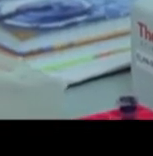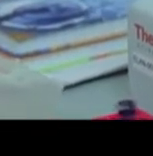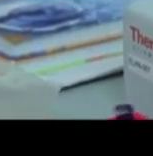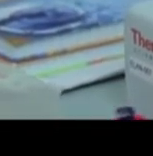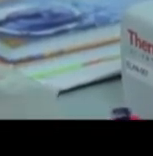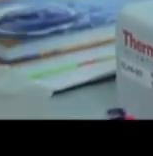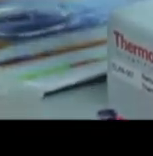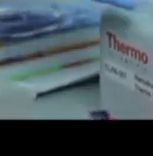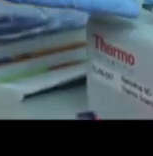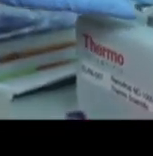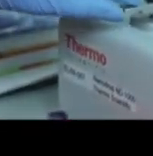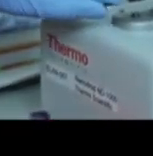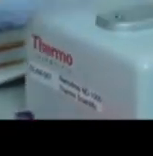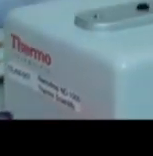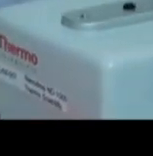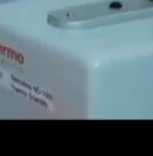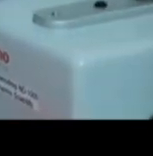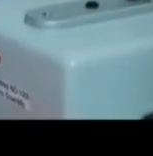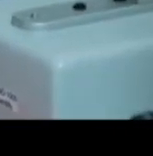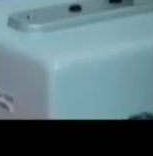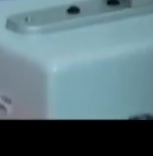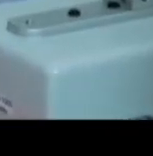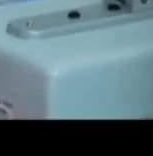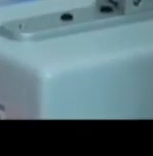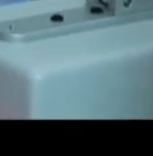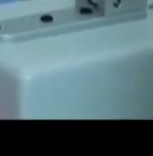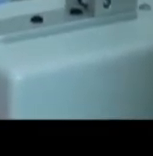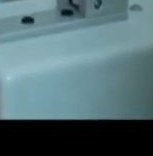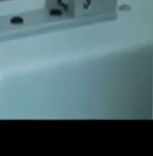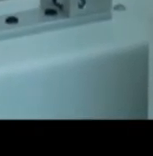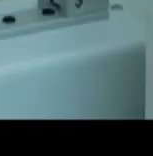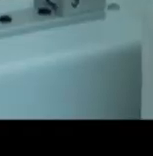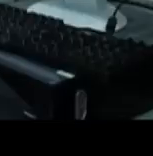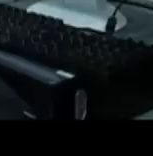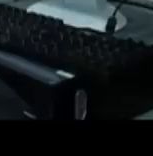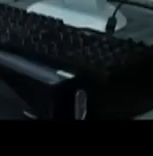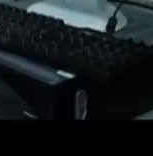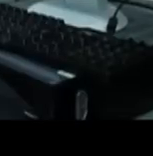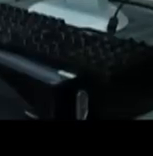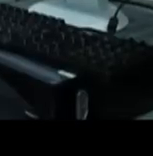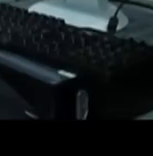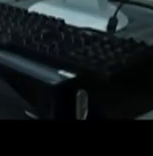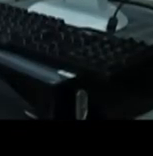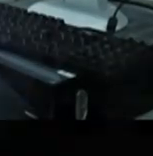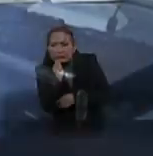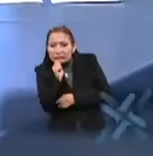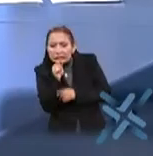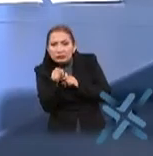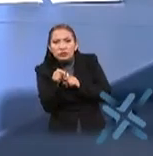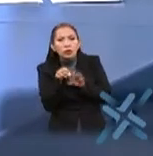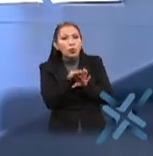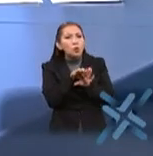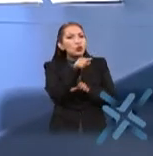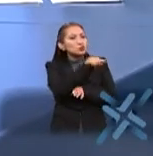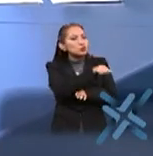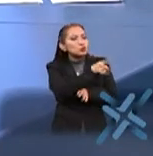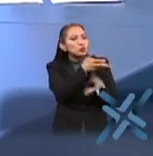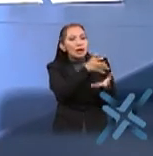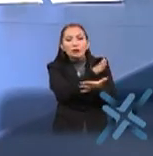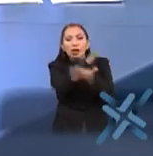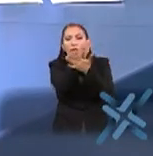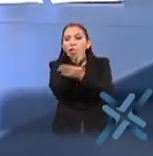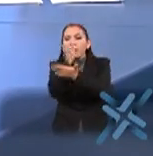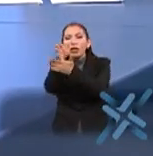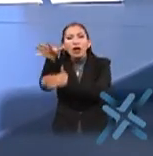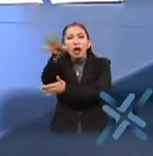las dificultades de este proceso? Adecuarse también a las nuevas tecnologías, cómo logran llegar a los